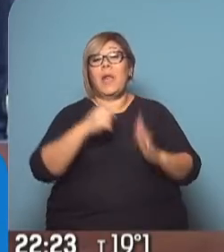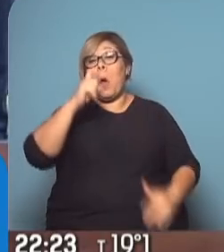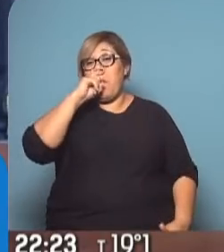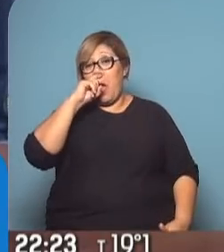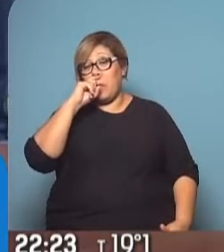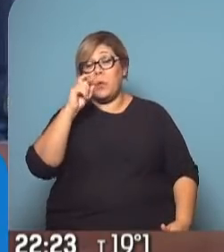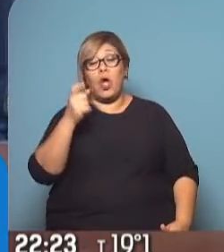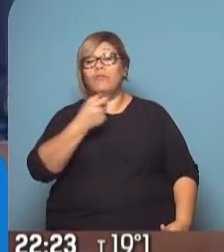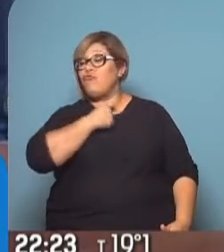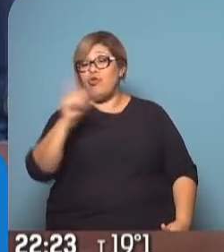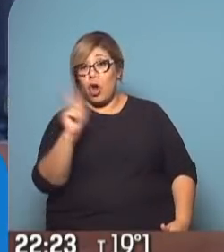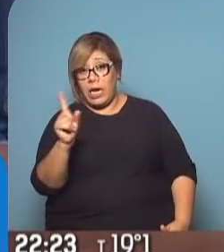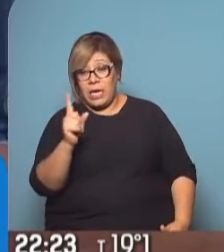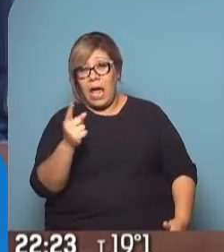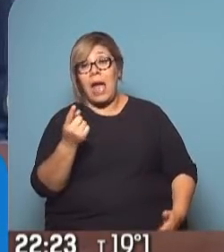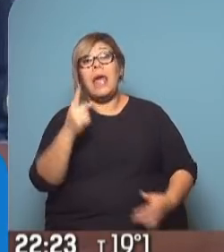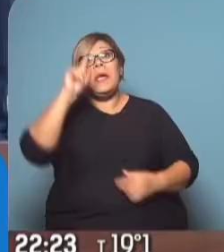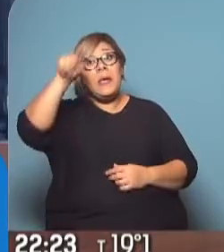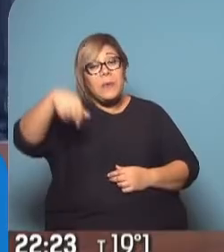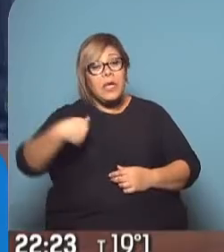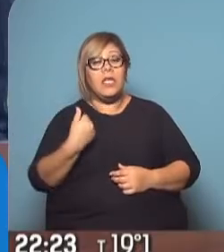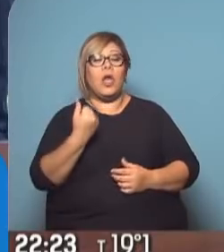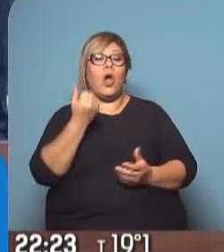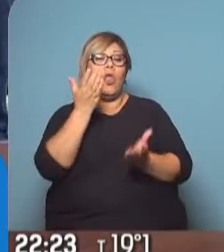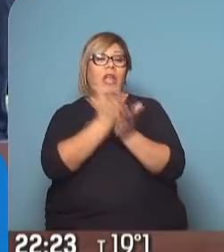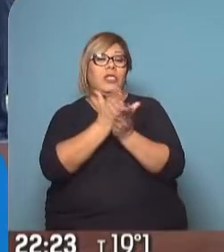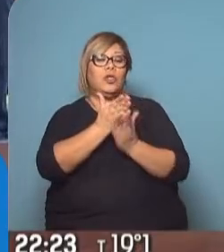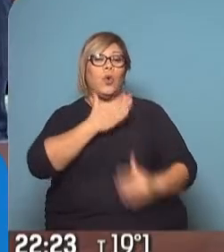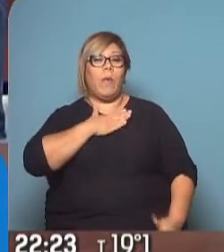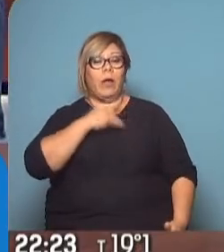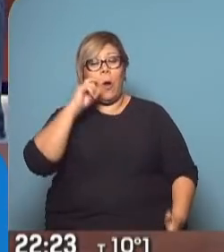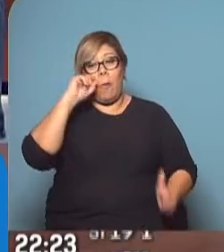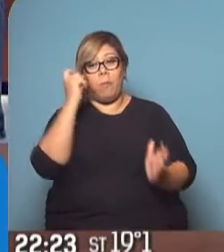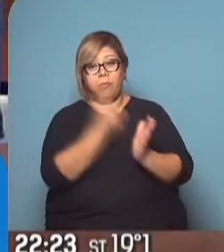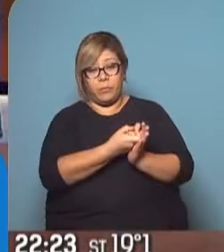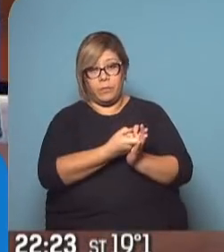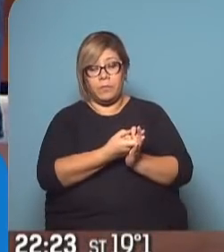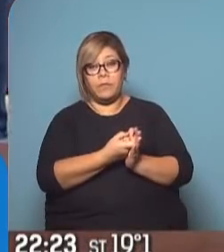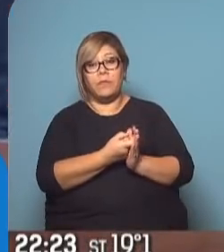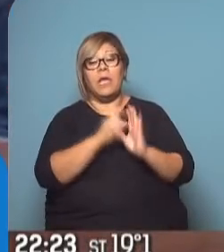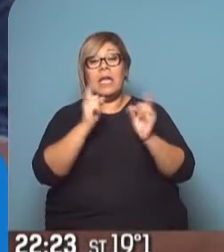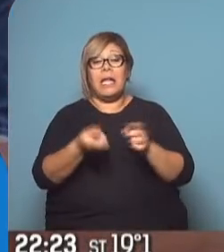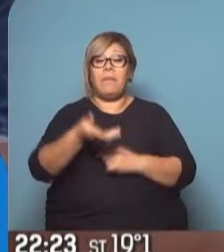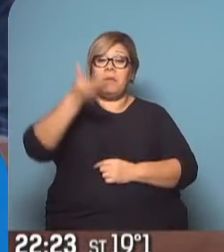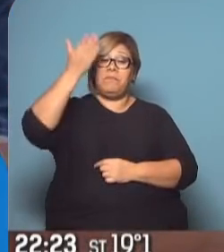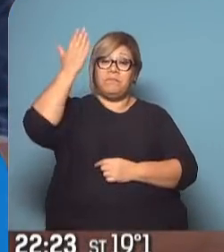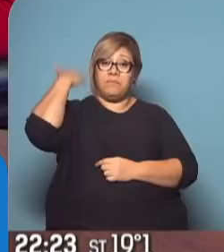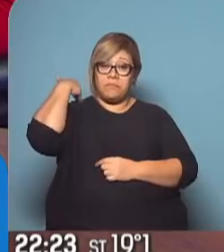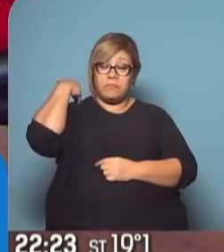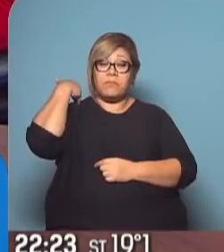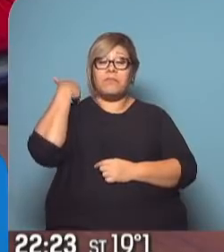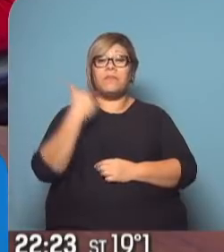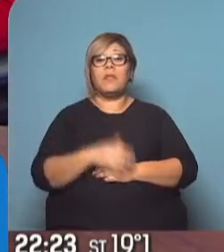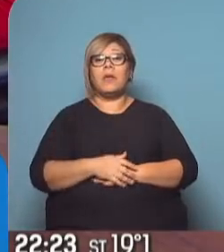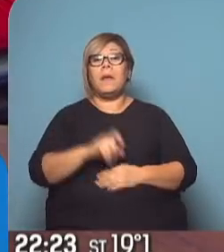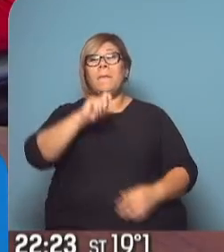violándose los derechos humanos y llamando a una elección que tendría que haber tenido lugar en diciembre, con 6 meses de anticipación, la convocan con 1 mes de anticipación en